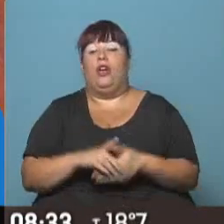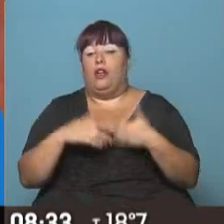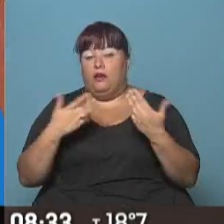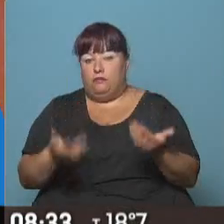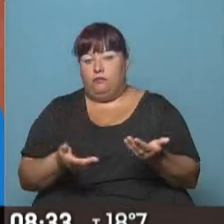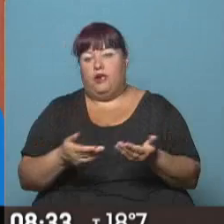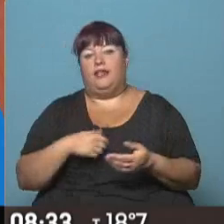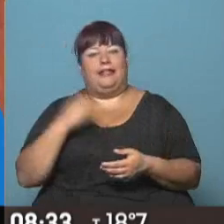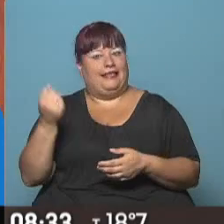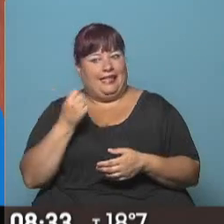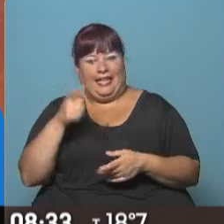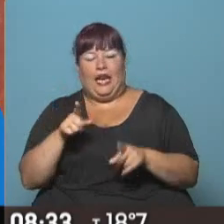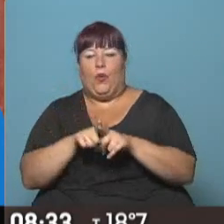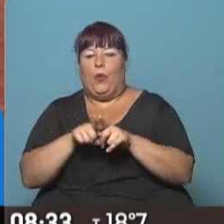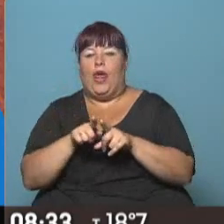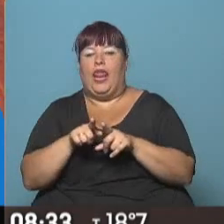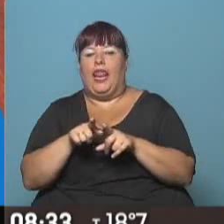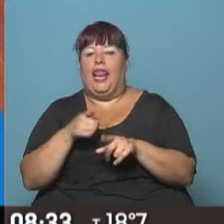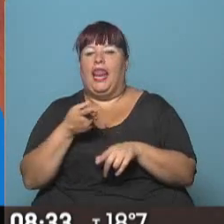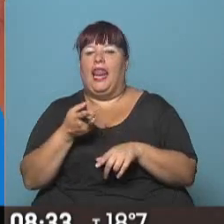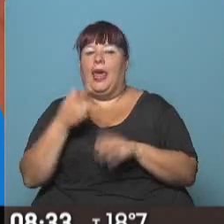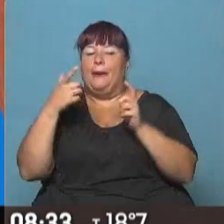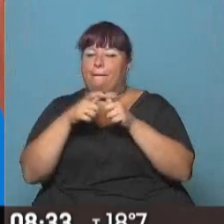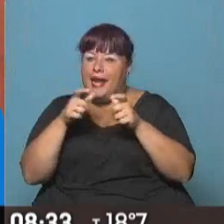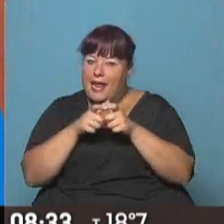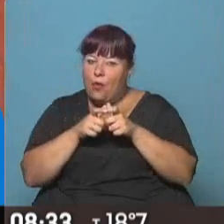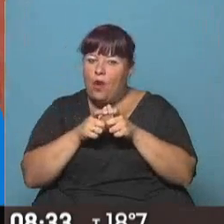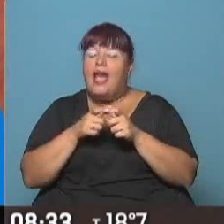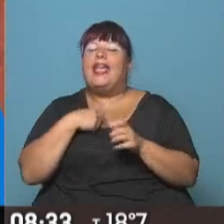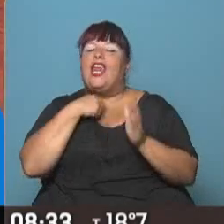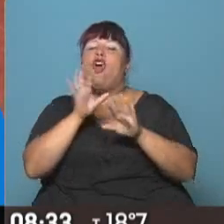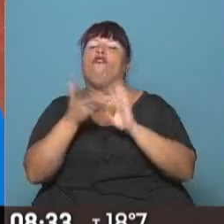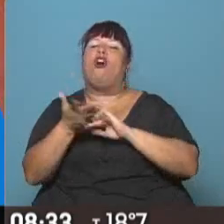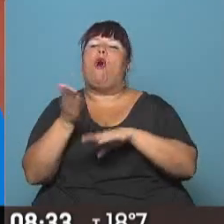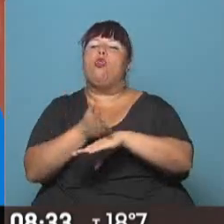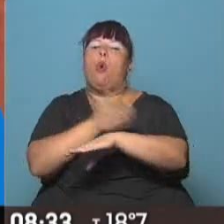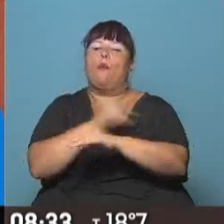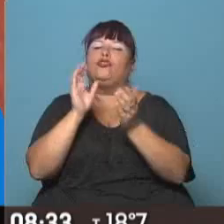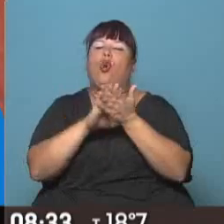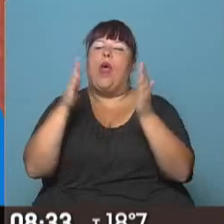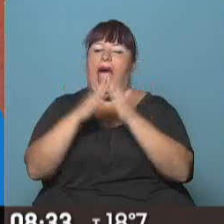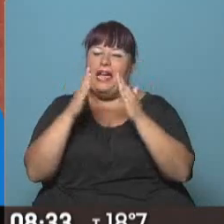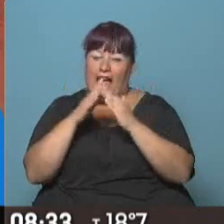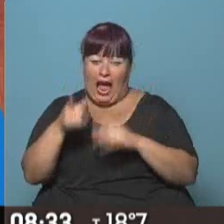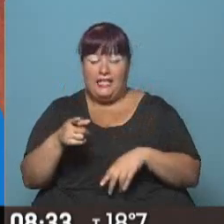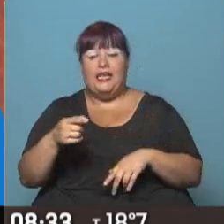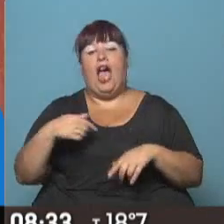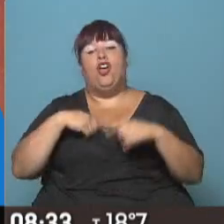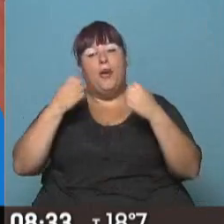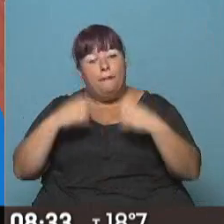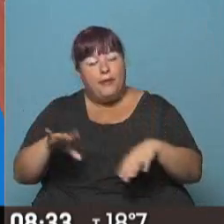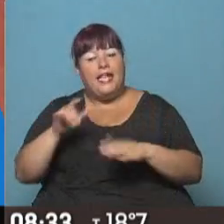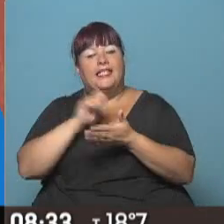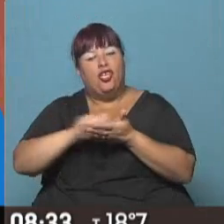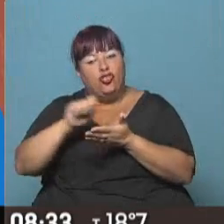entonces queríamos hacer una película, queríamos hacer un documental sobre la casa. Y de hecho yo primero escribí